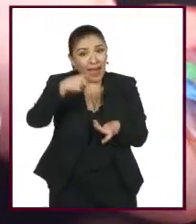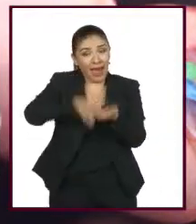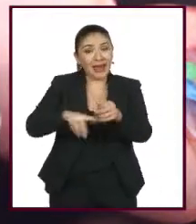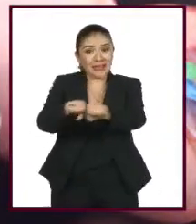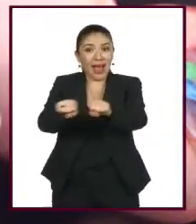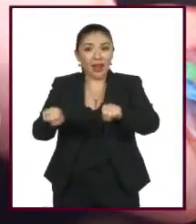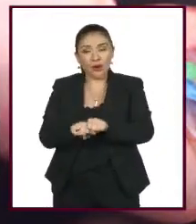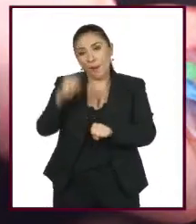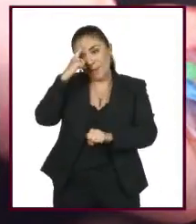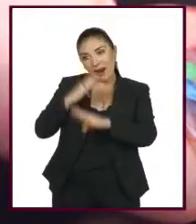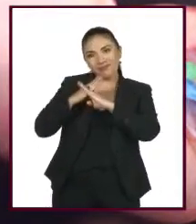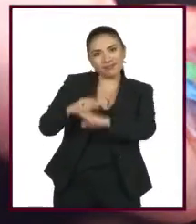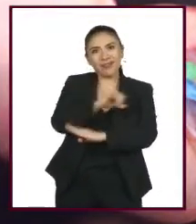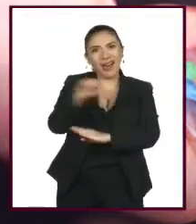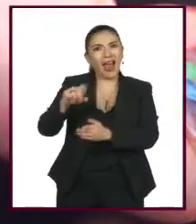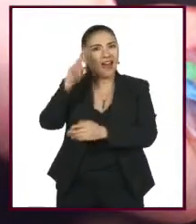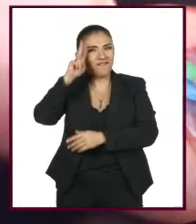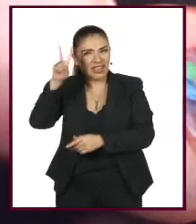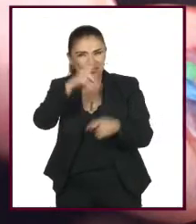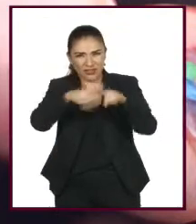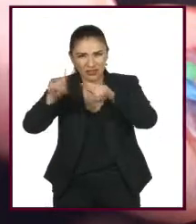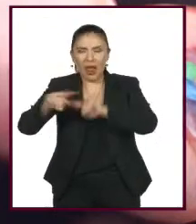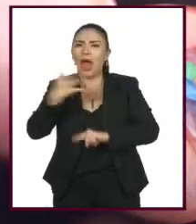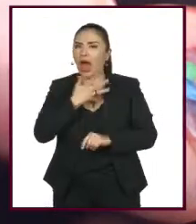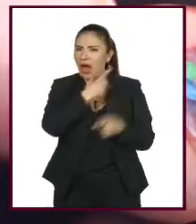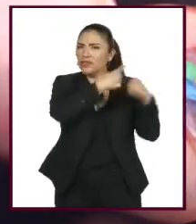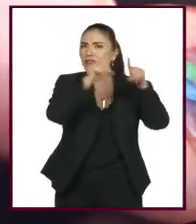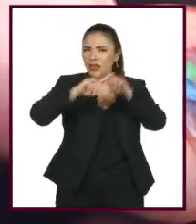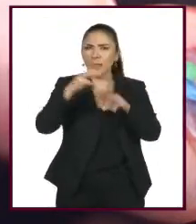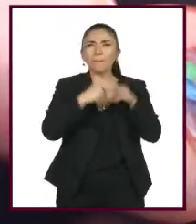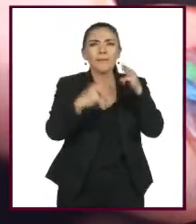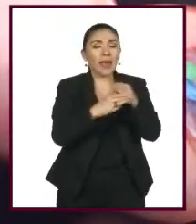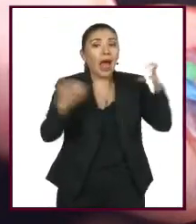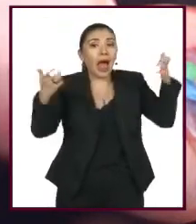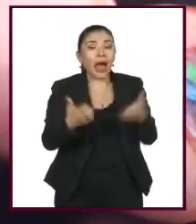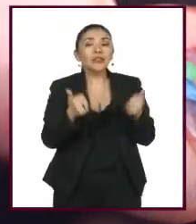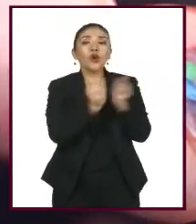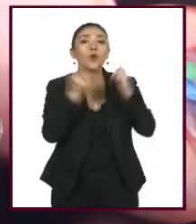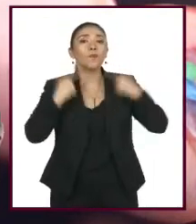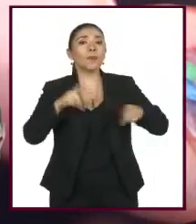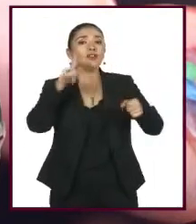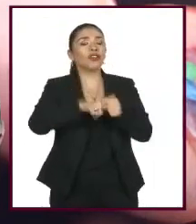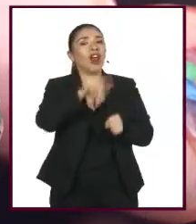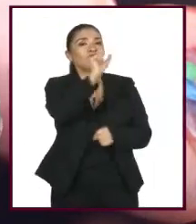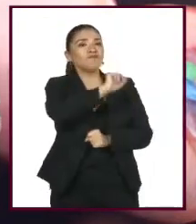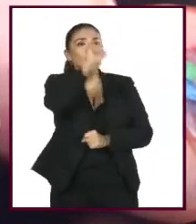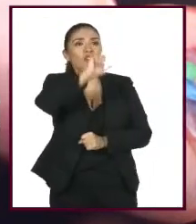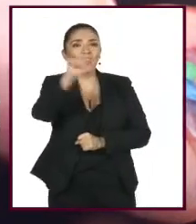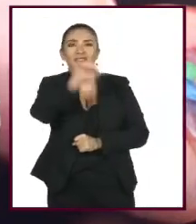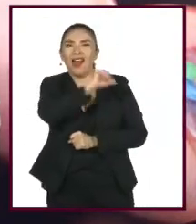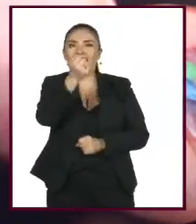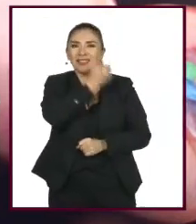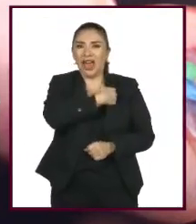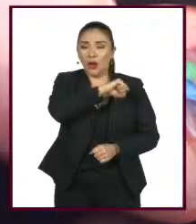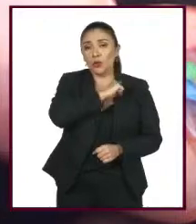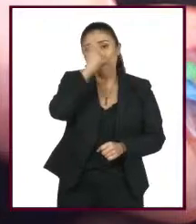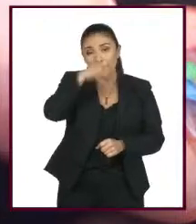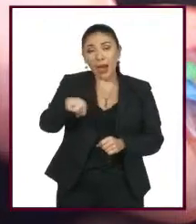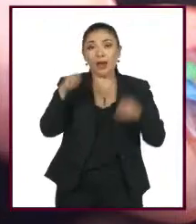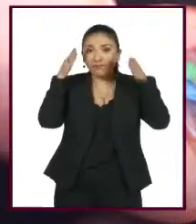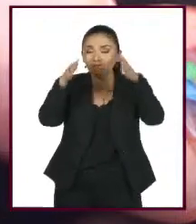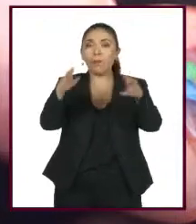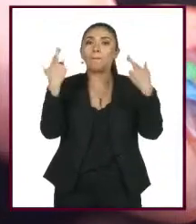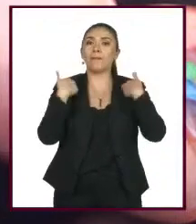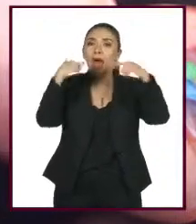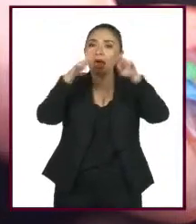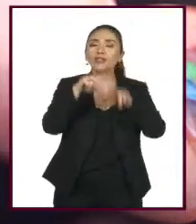aula, prevención de adicciones, contamos con materiales elaborados por profesionales del sector salud, dirigidos tanto a docentes